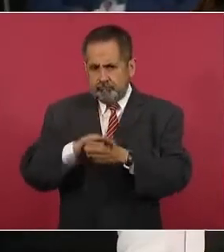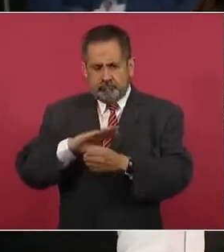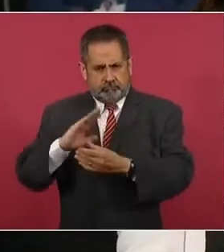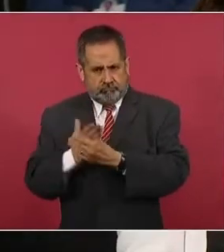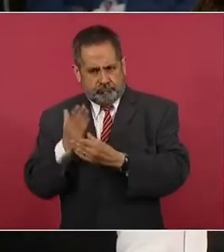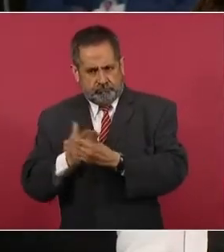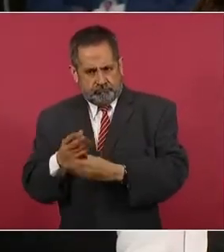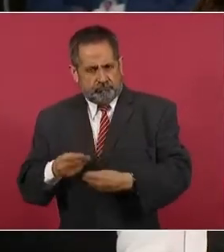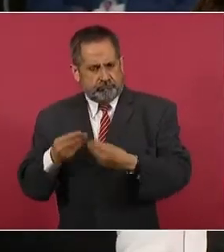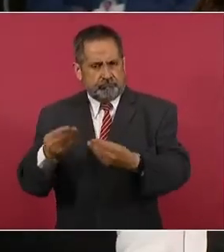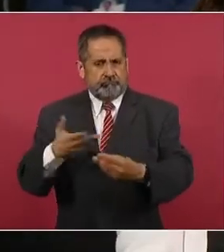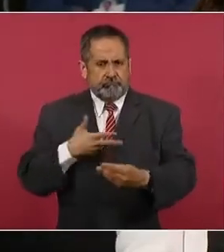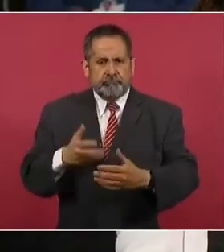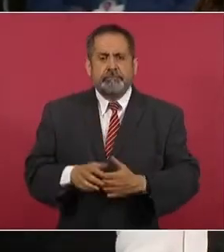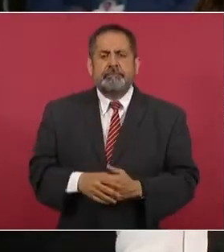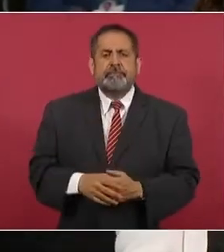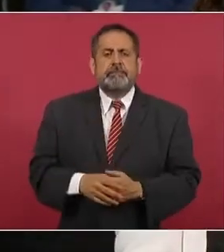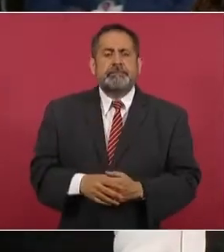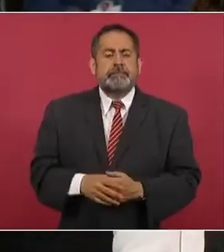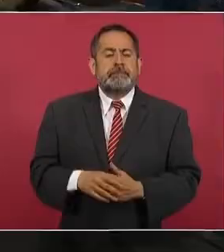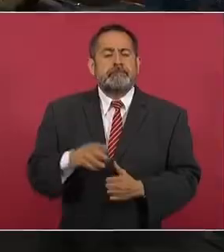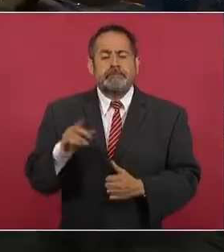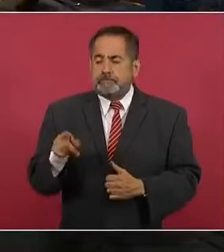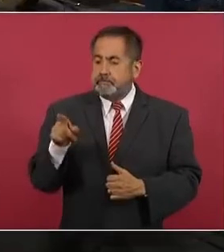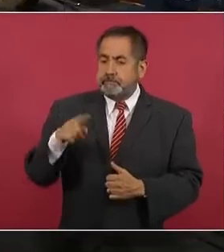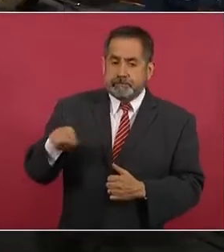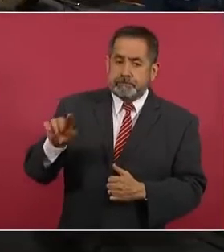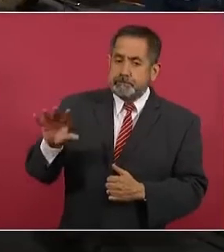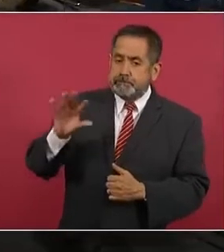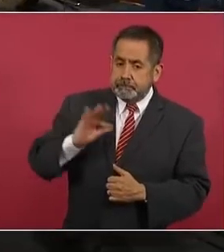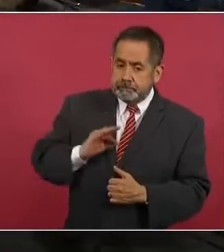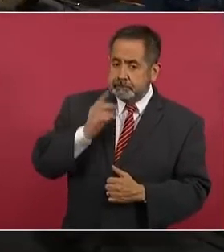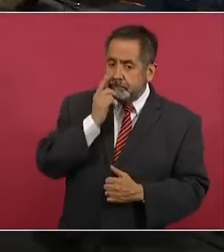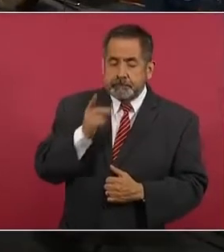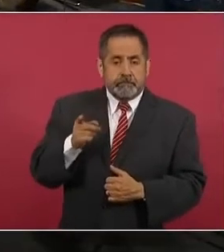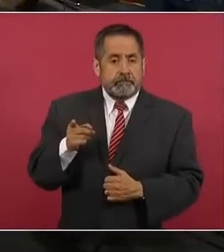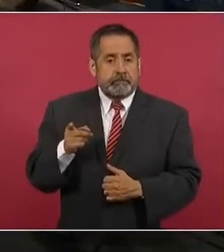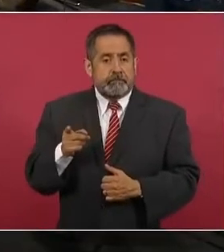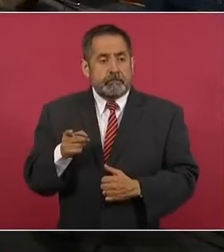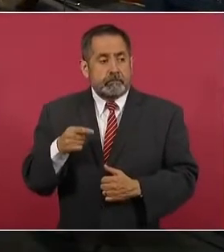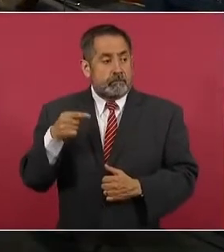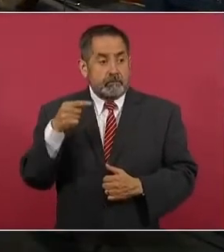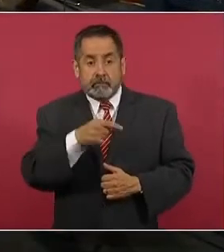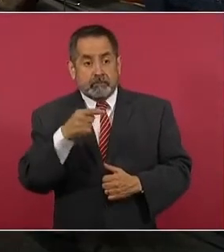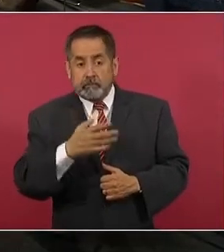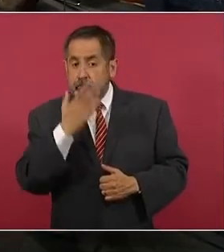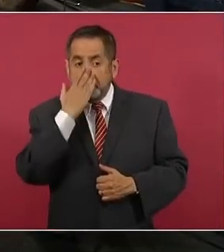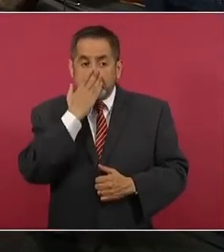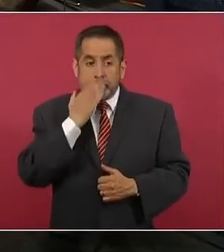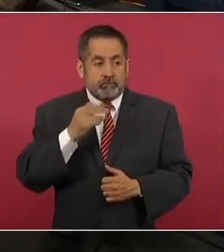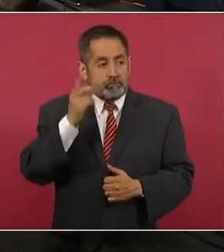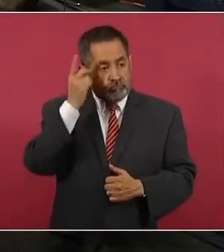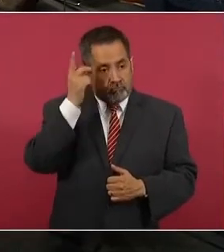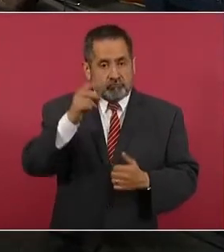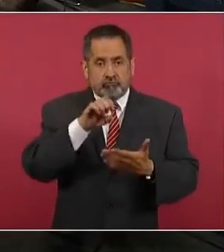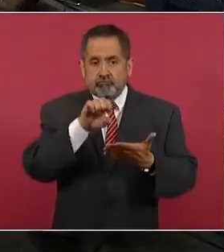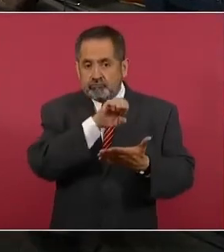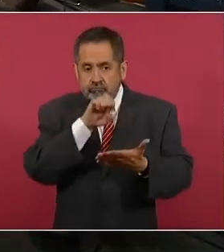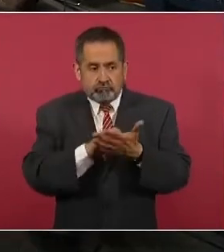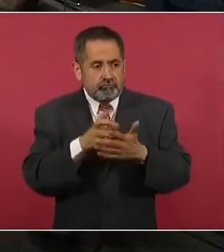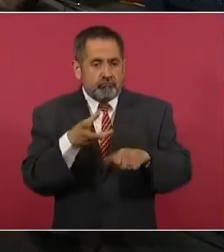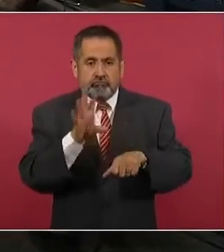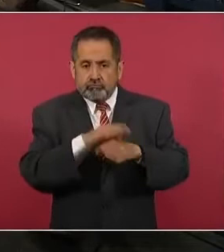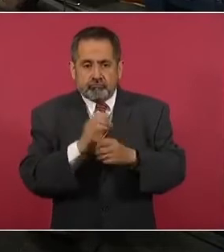aquí. Entonces nos comenta que no tiene ningún título de concesión para la explotación,